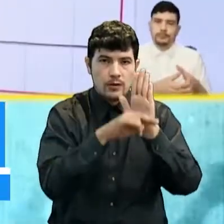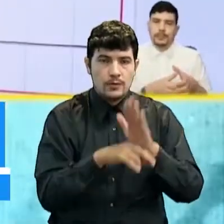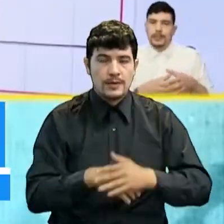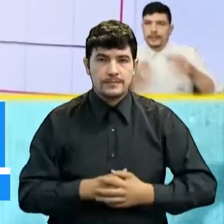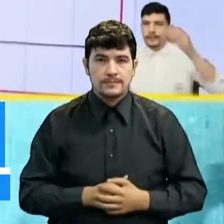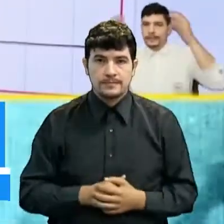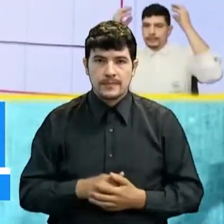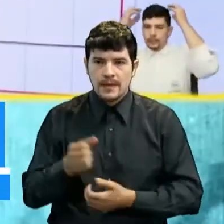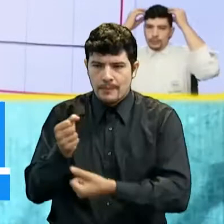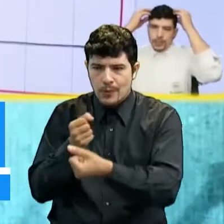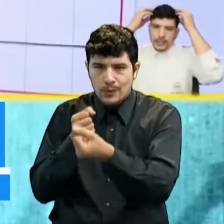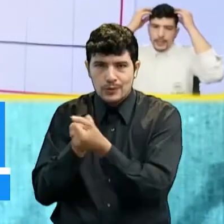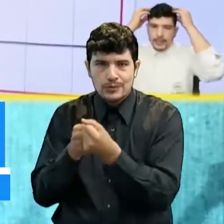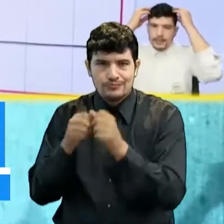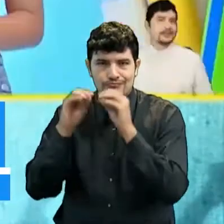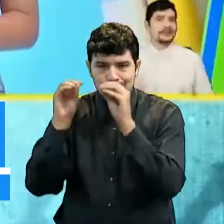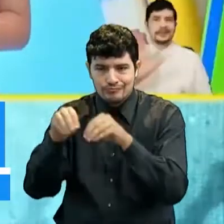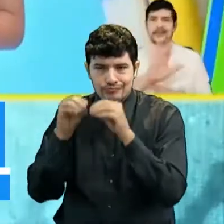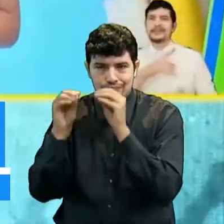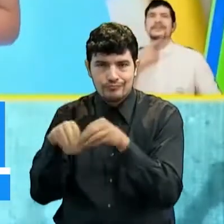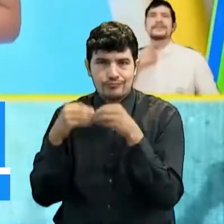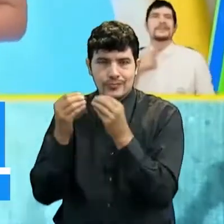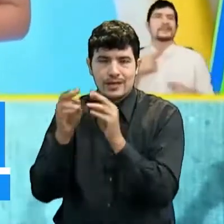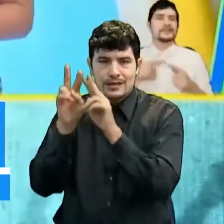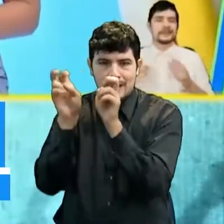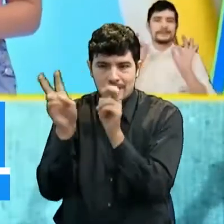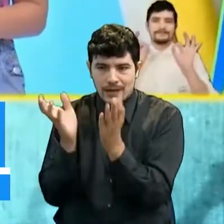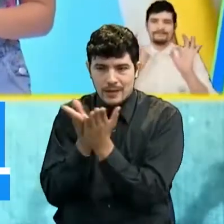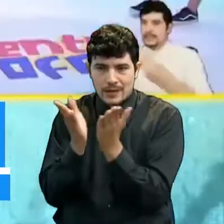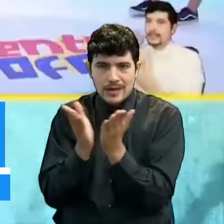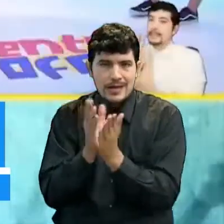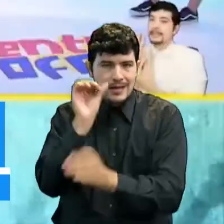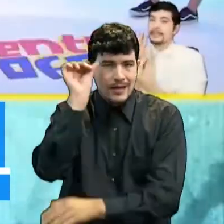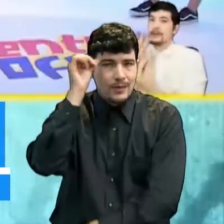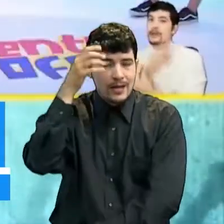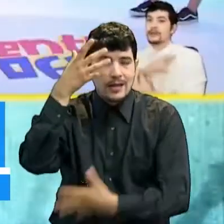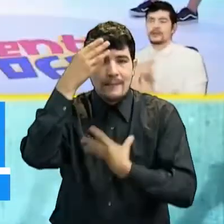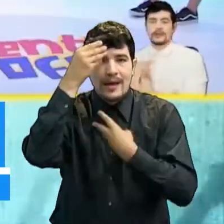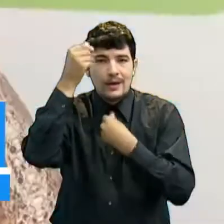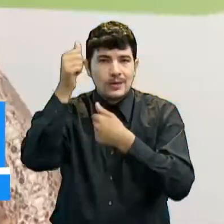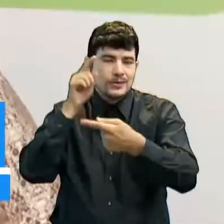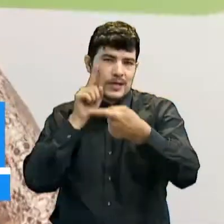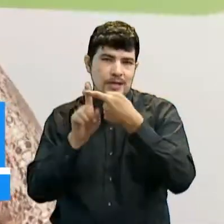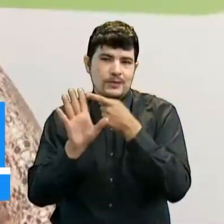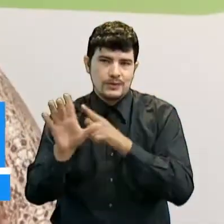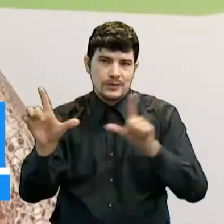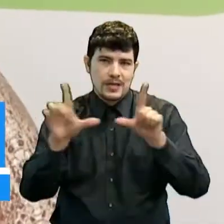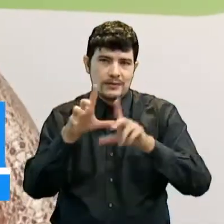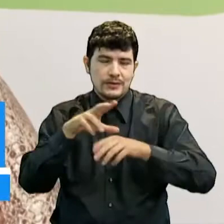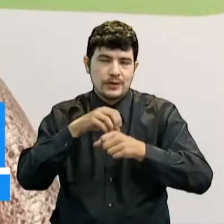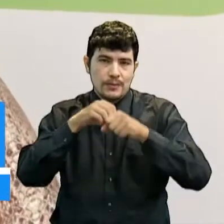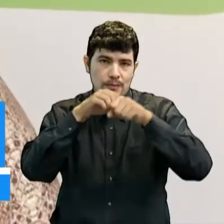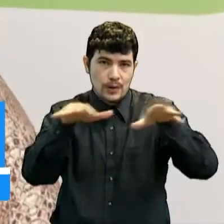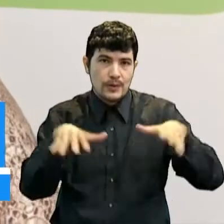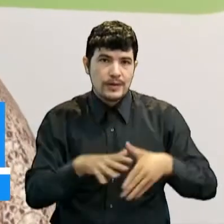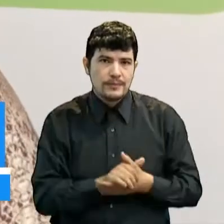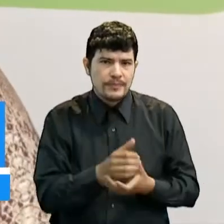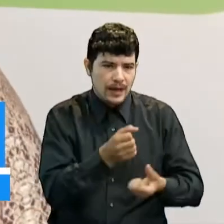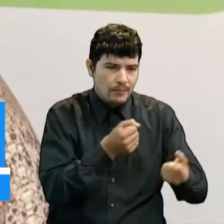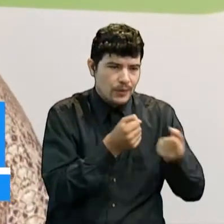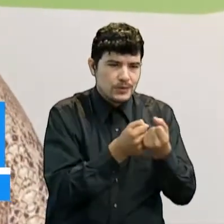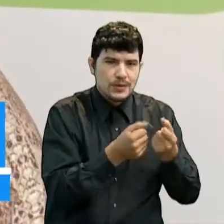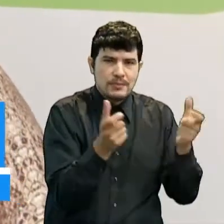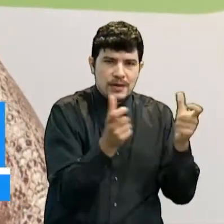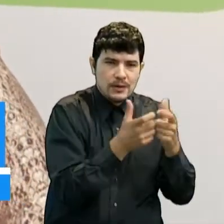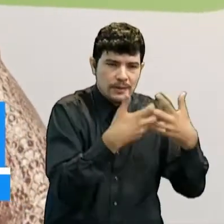contenidos educativos y recobrando los valores y las raíces de la televisión pública. Apoyar a todos los empresarios, microempresarios y